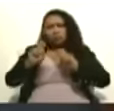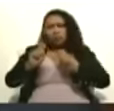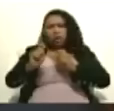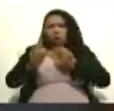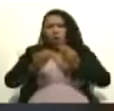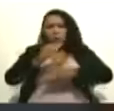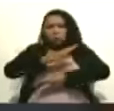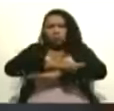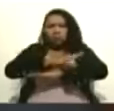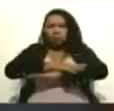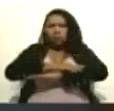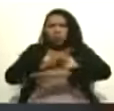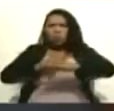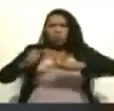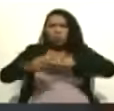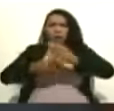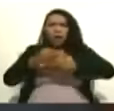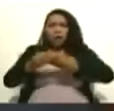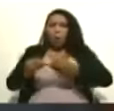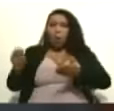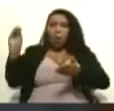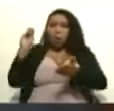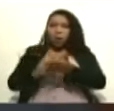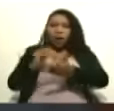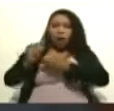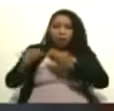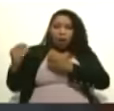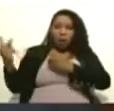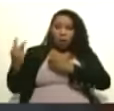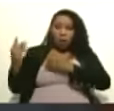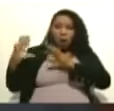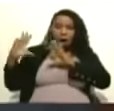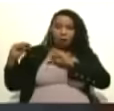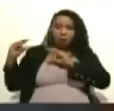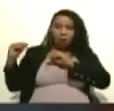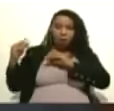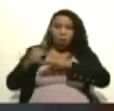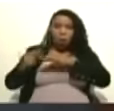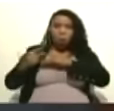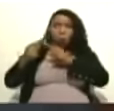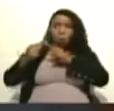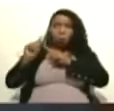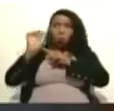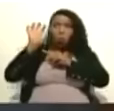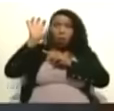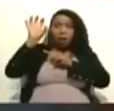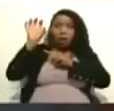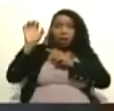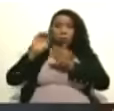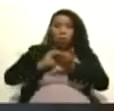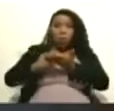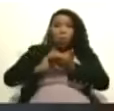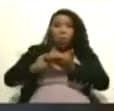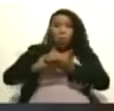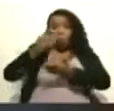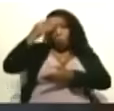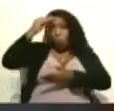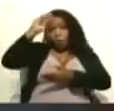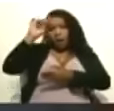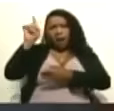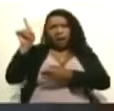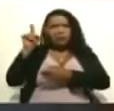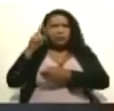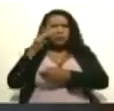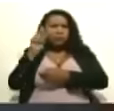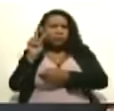sobre Llamar al diálogo a Venezuela Incluyendo a otros países como mediadores como el caso de Cuba esto tomando